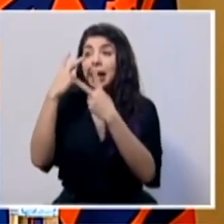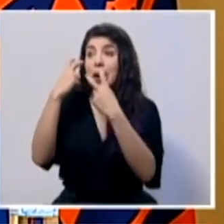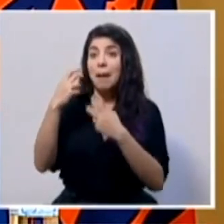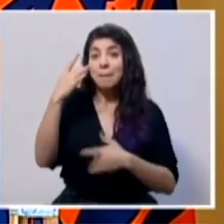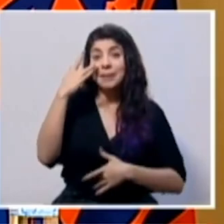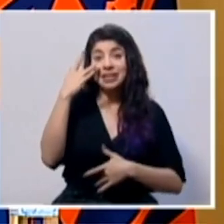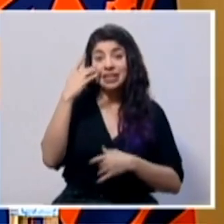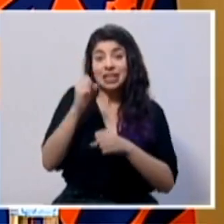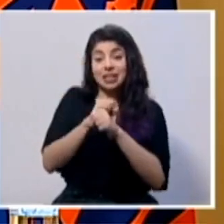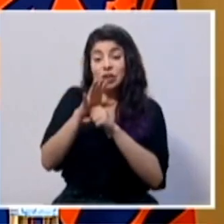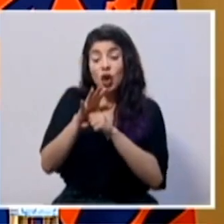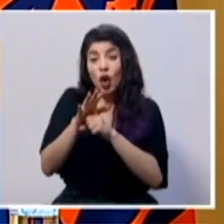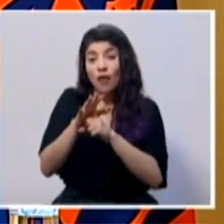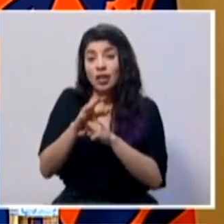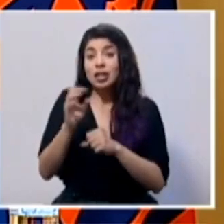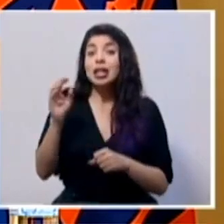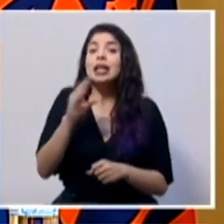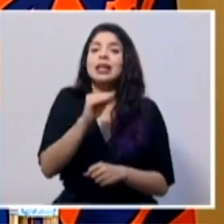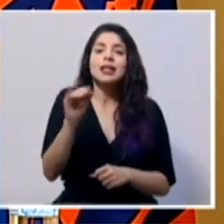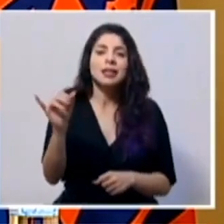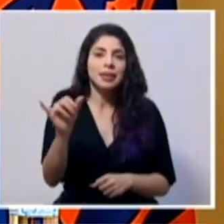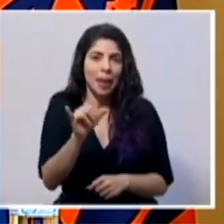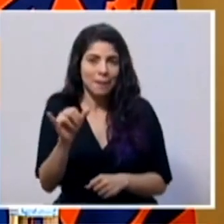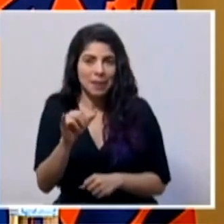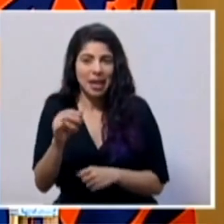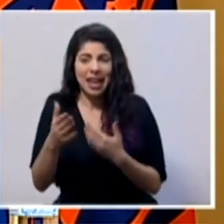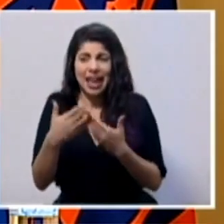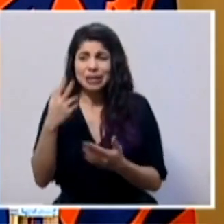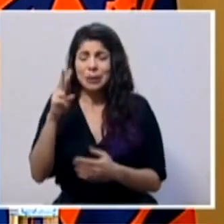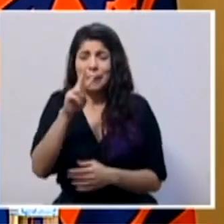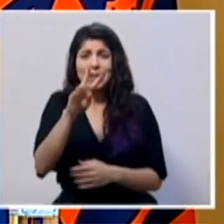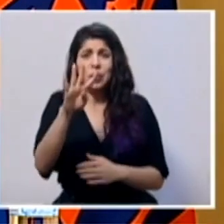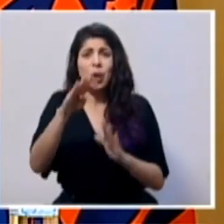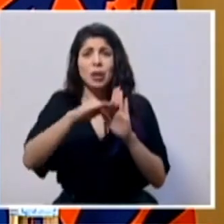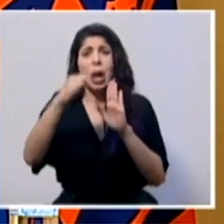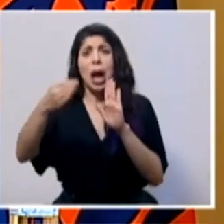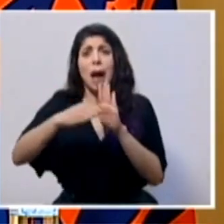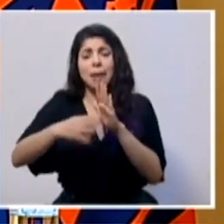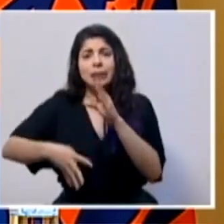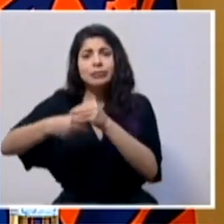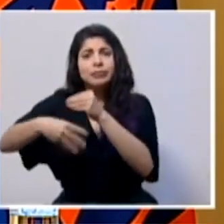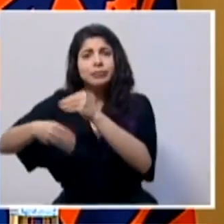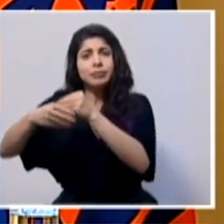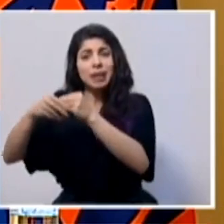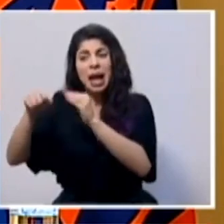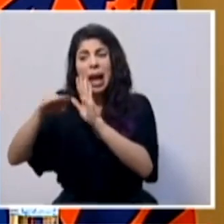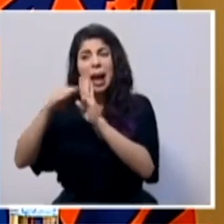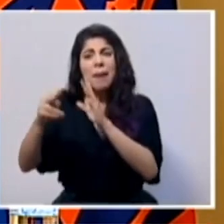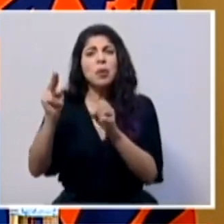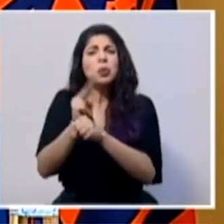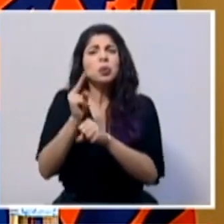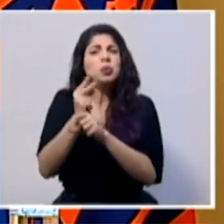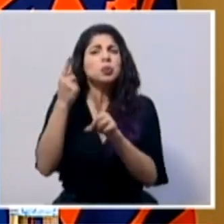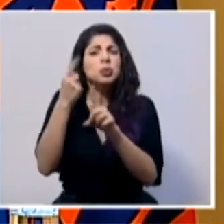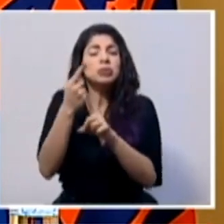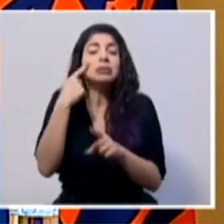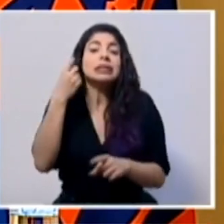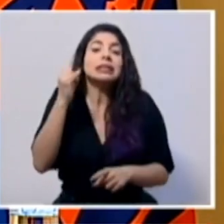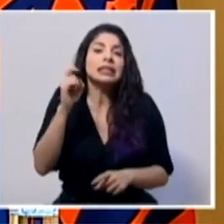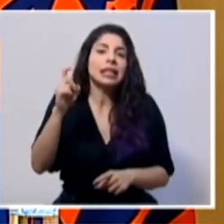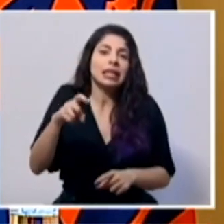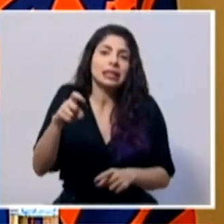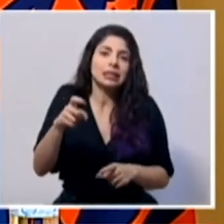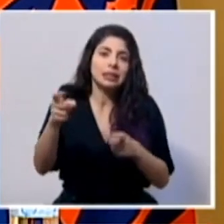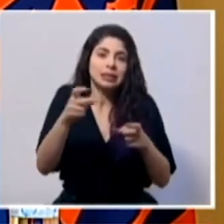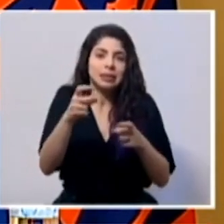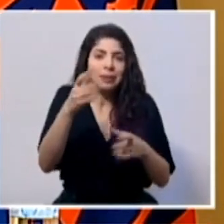pacientes sospechosos de COVID, y se han acondicionado cerca de 24 camas, las cuales se utilizarían en caso necesario para el manejo